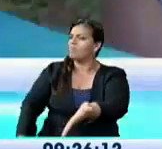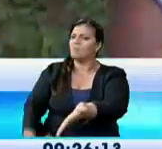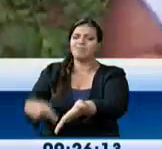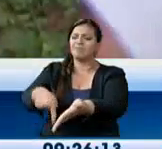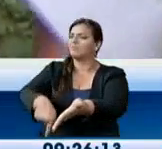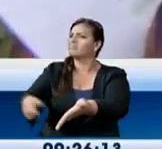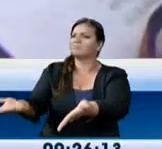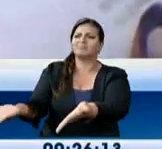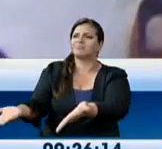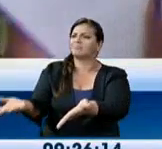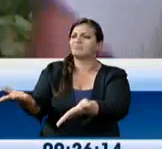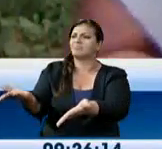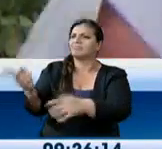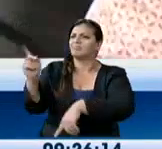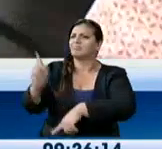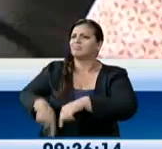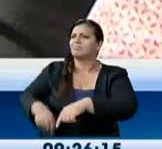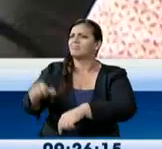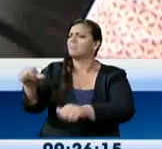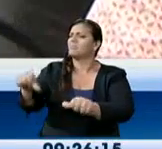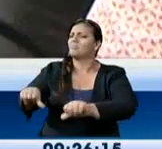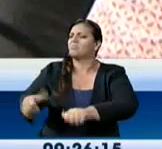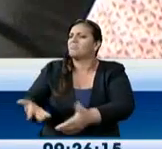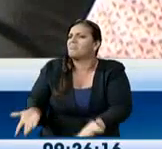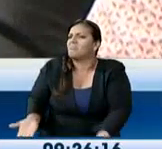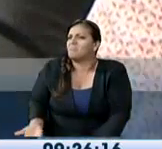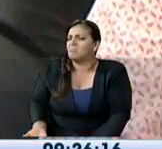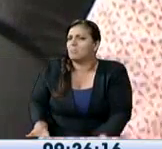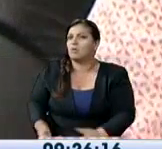válidos. Nosotros vamos a abrir para el mes de enero